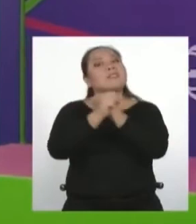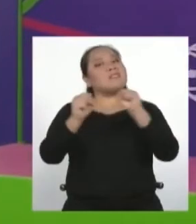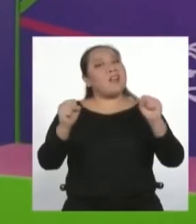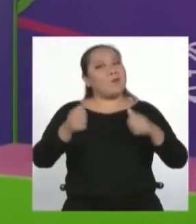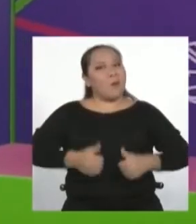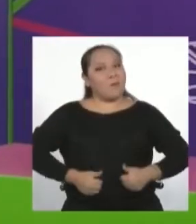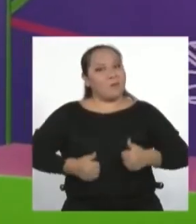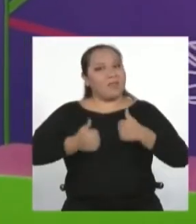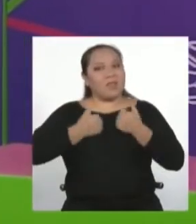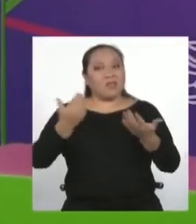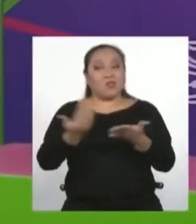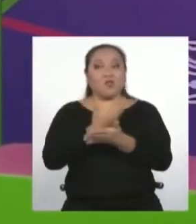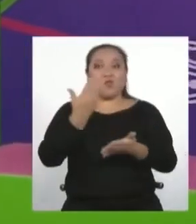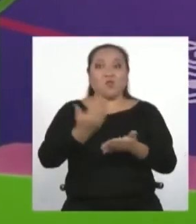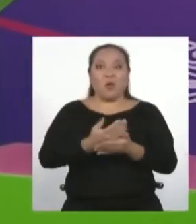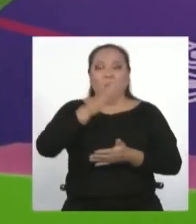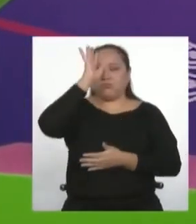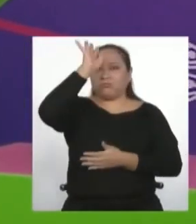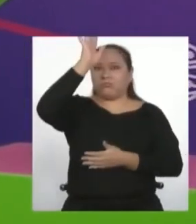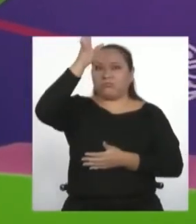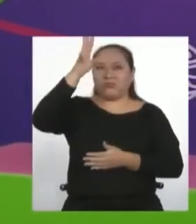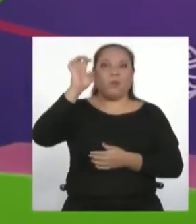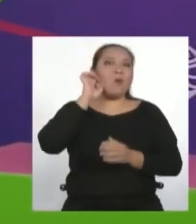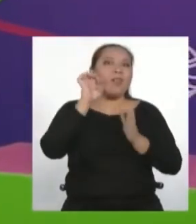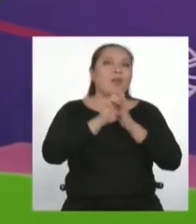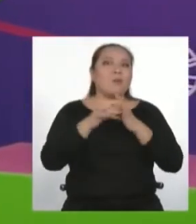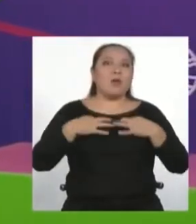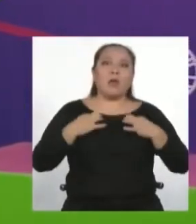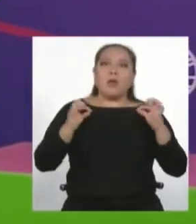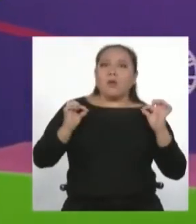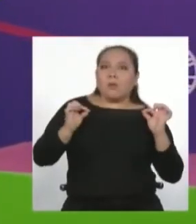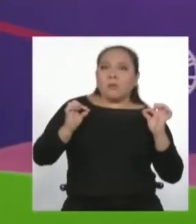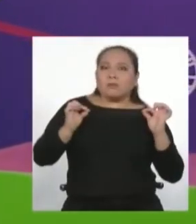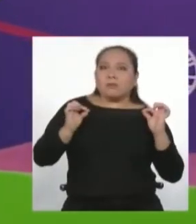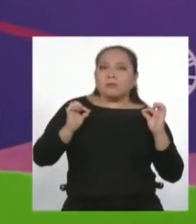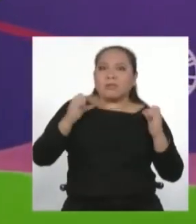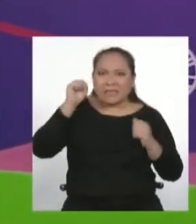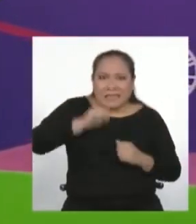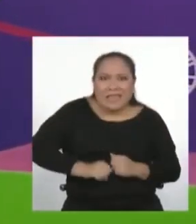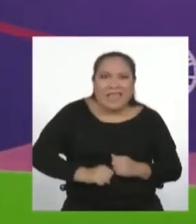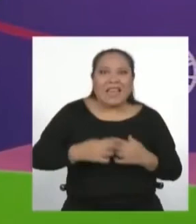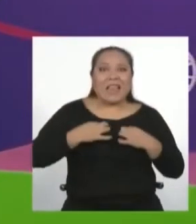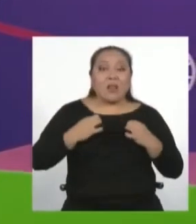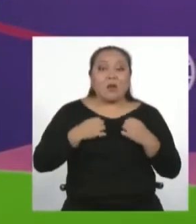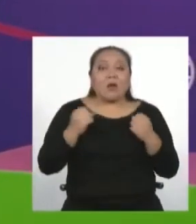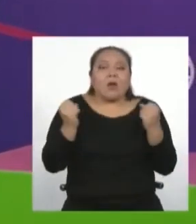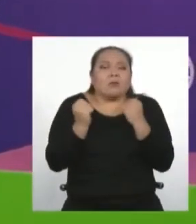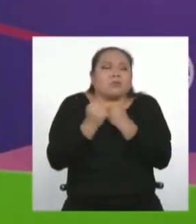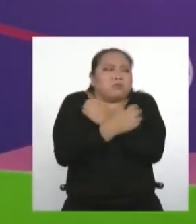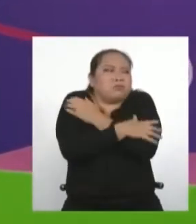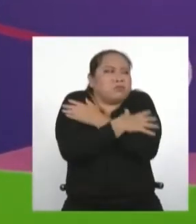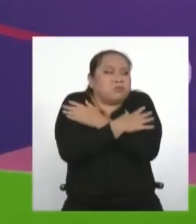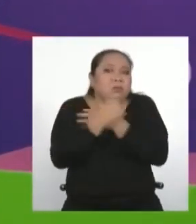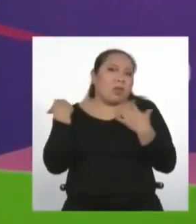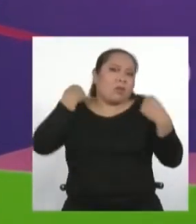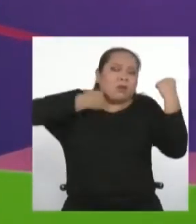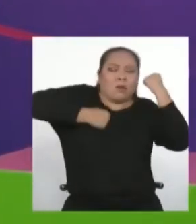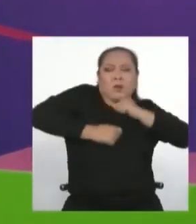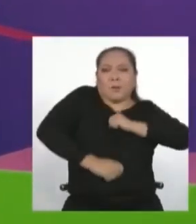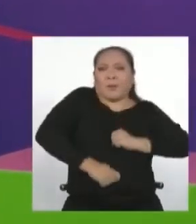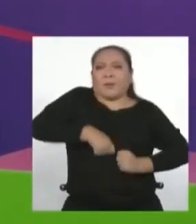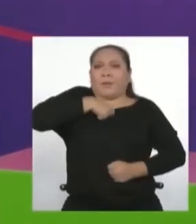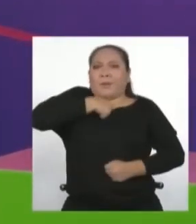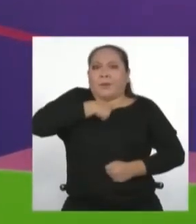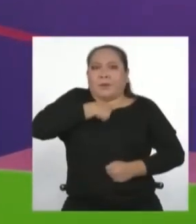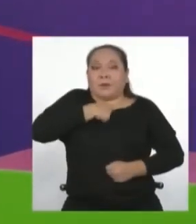invento, aplicado a algo tan simple como la ropa. Sí, la ropa. Cuando tengo frío, yo me pongo una chompa. Si voy a hacer deportes, me